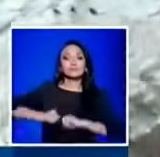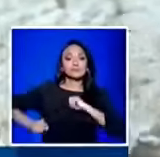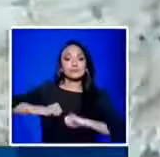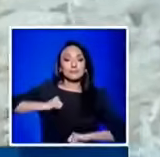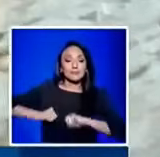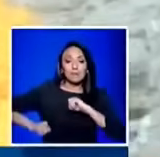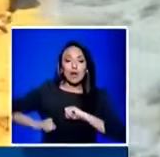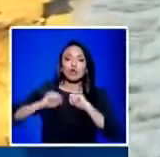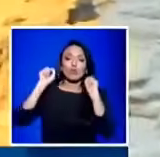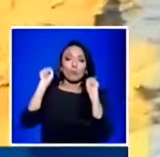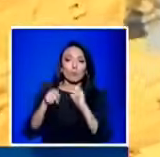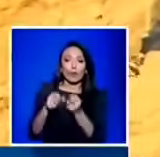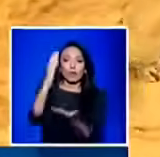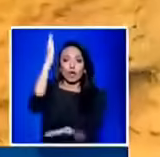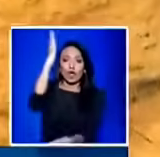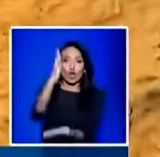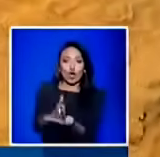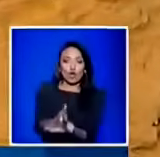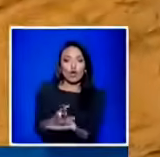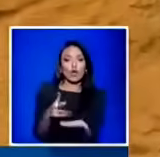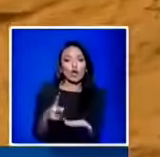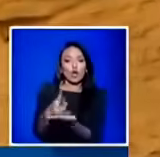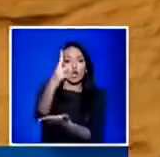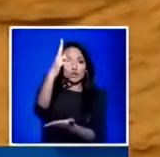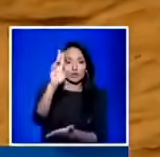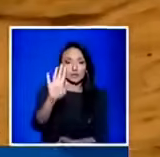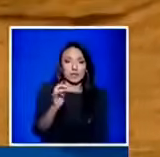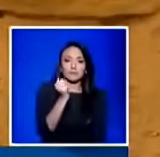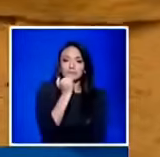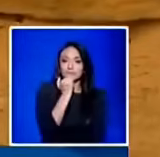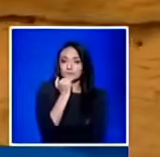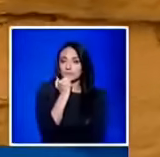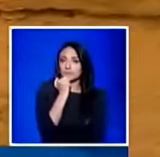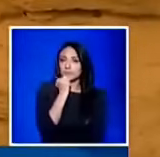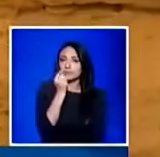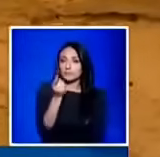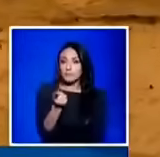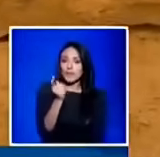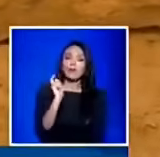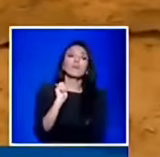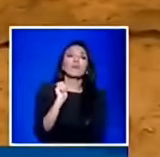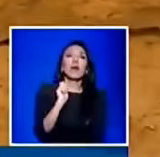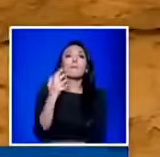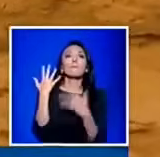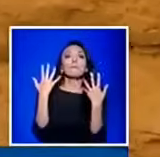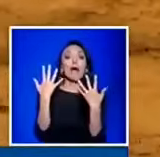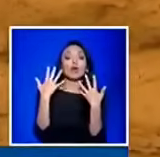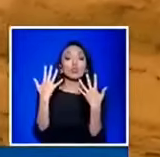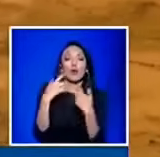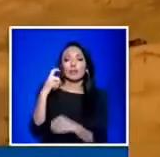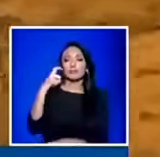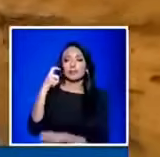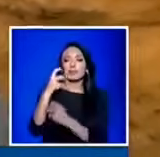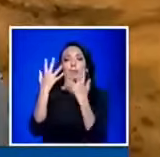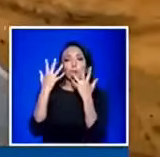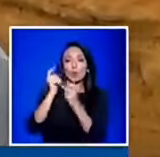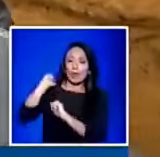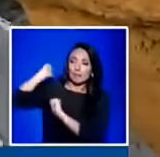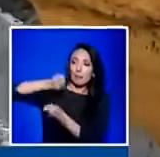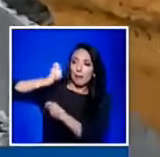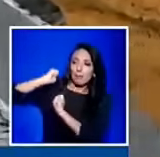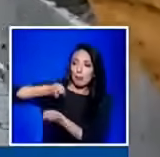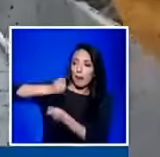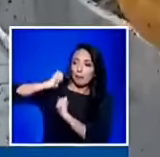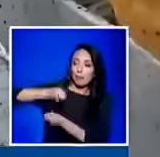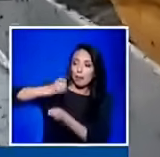volver a hacerlo, intentar retirar, romper esta piedra, tal vez con picapedreros, de manera manual, o también de